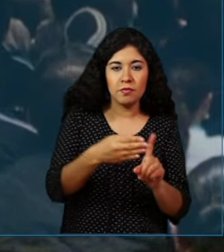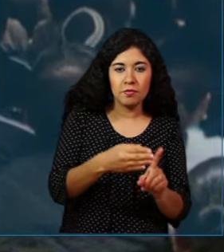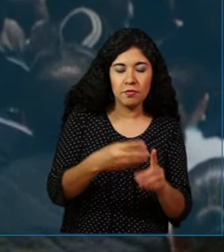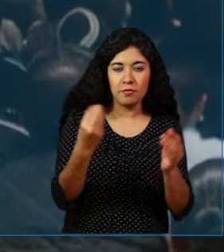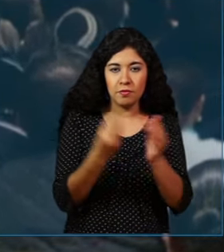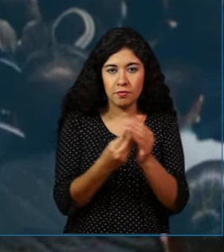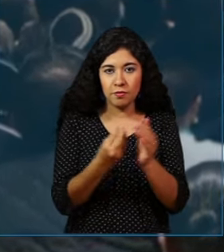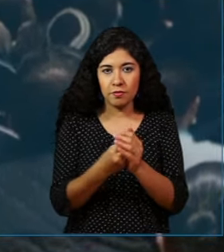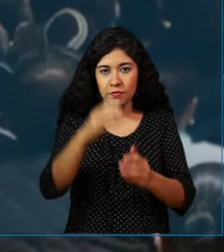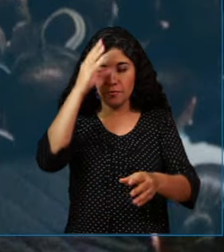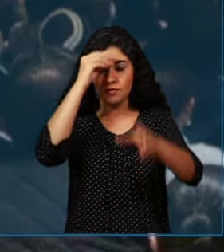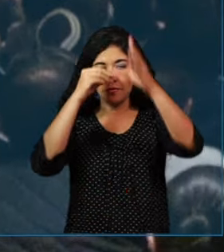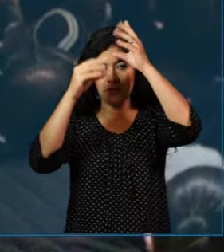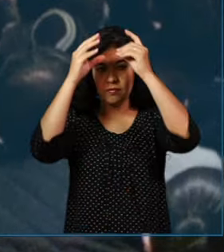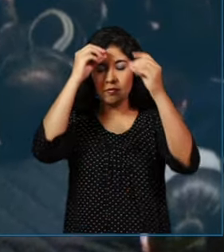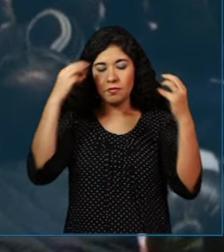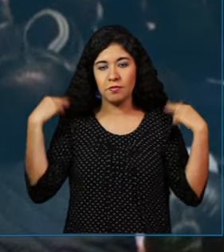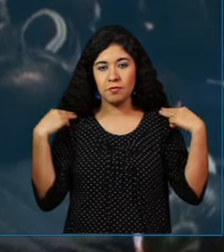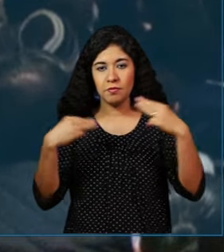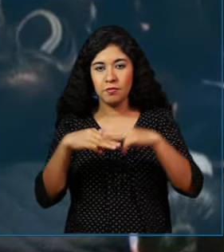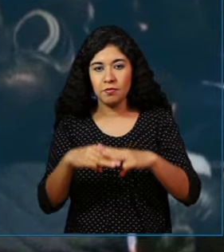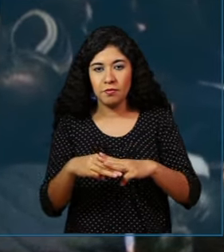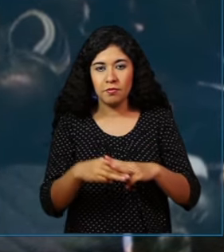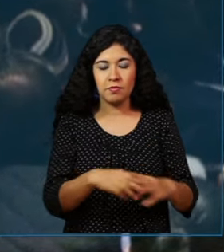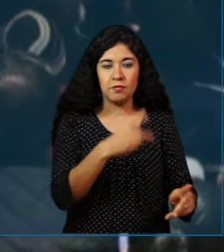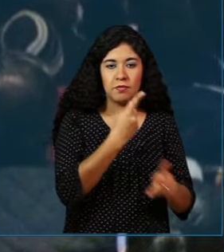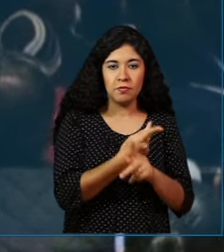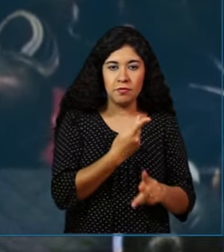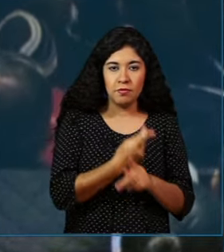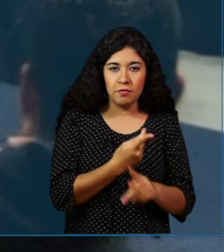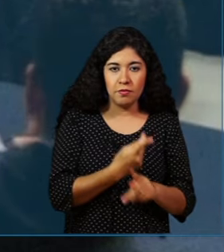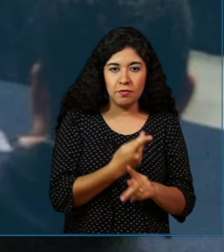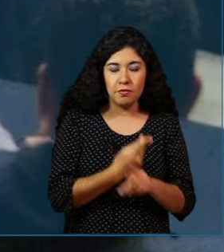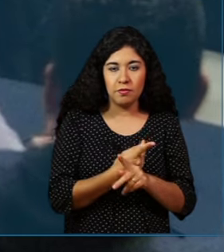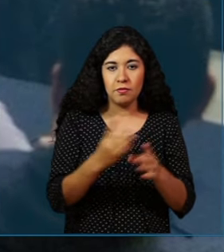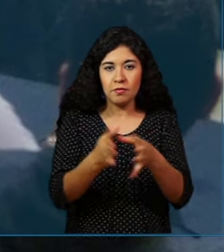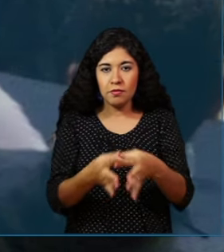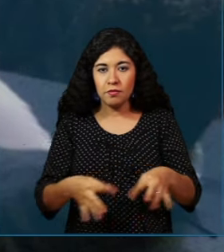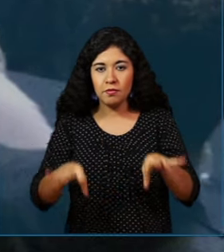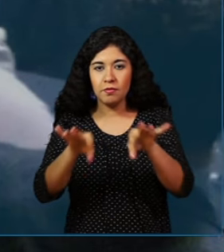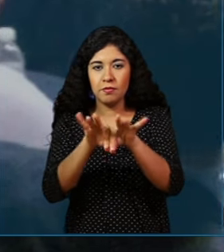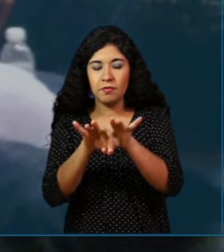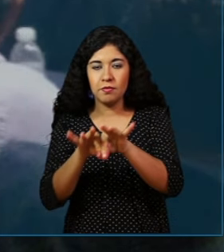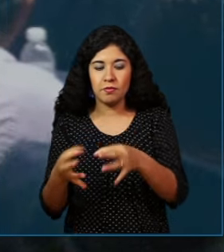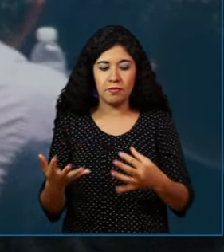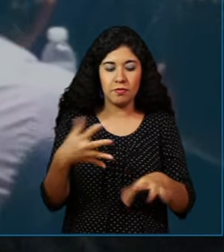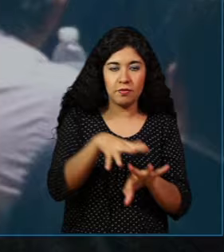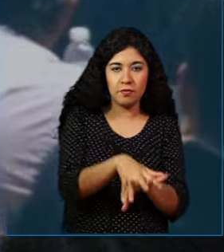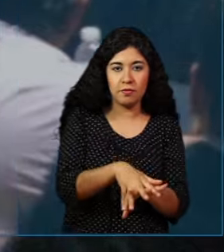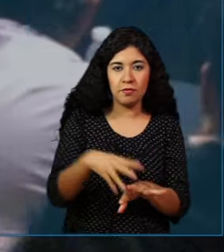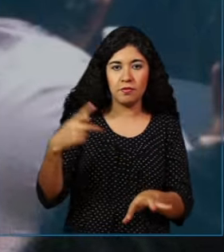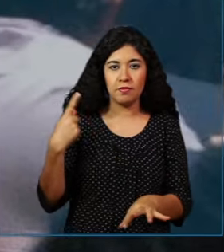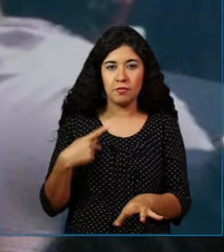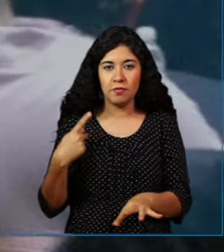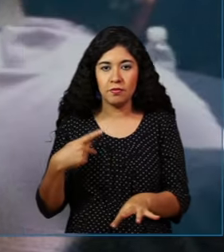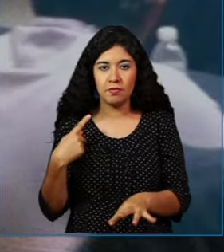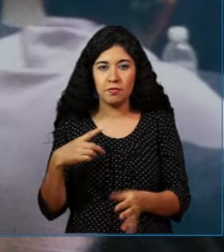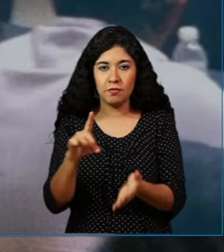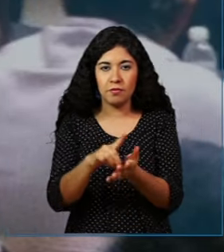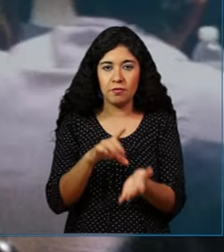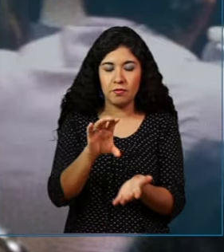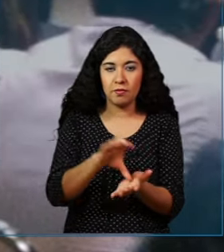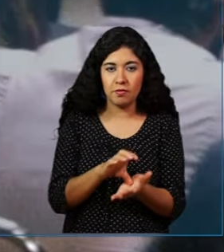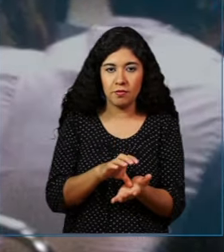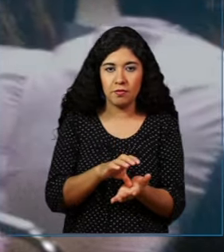El objetivo es capacitar y orientar a los miembros de la comunidad educativa del nivel medio superior sobre la importancia de incorporar integralmente a